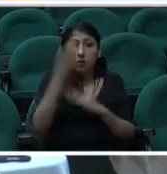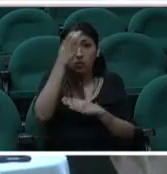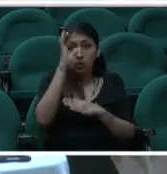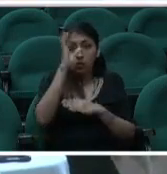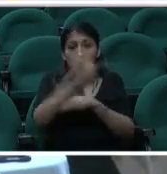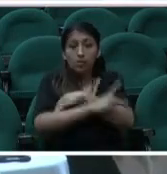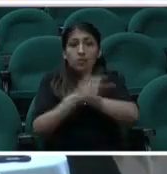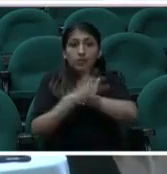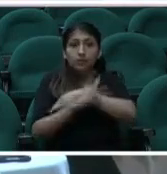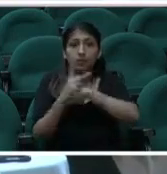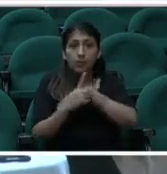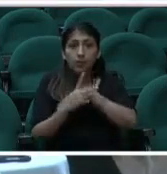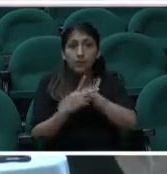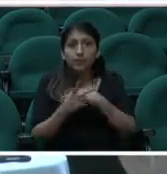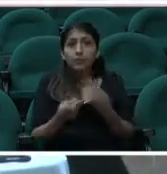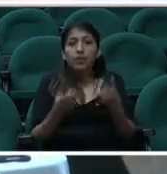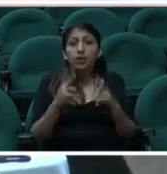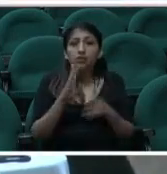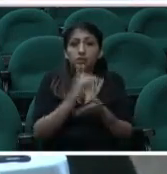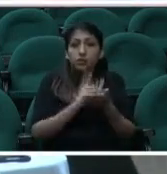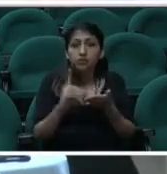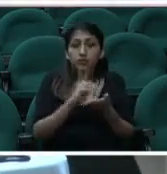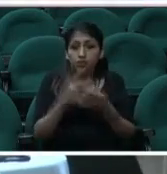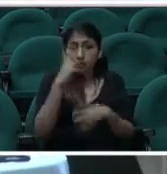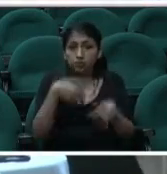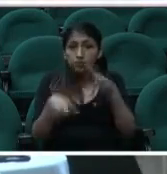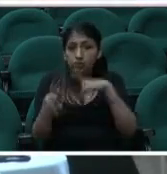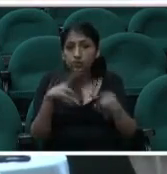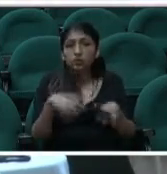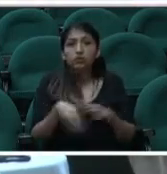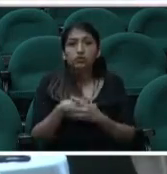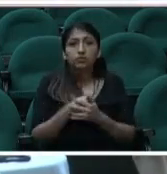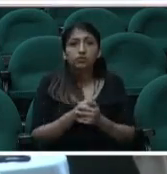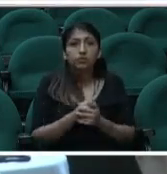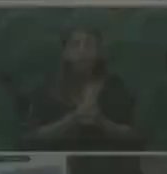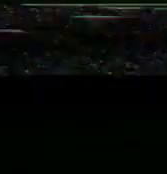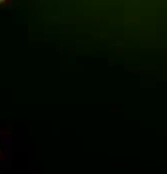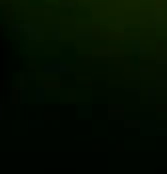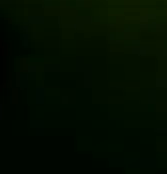cultura núcleo de pastaza y por supuesto el semanario el observador